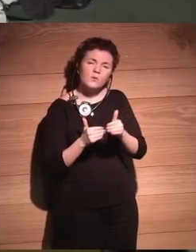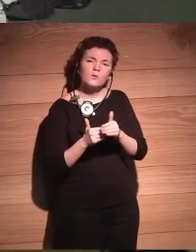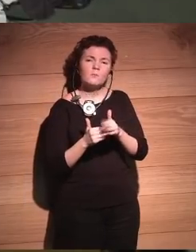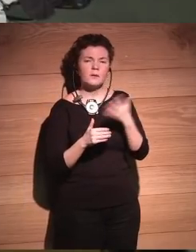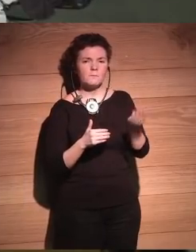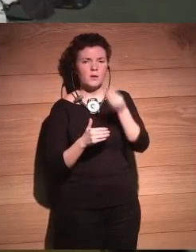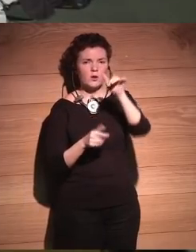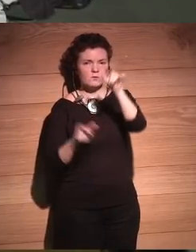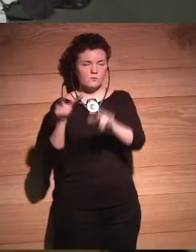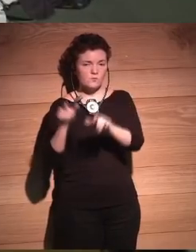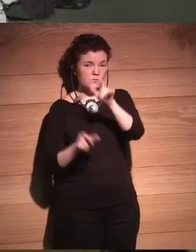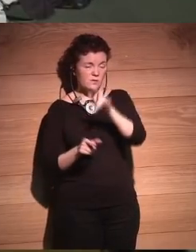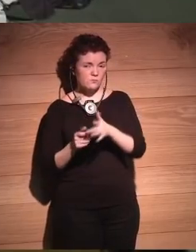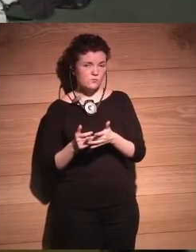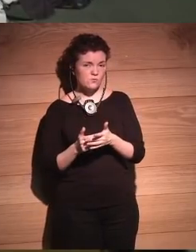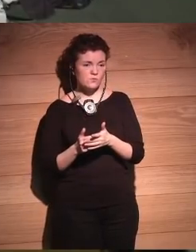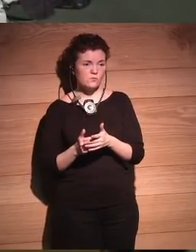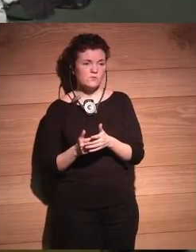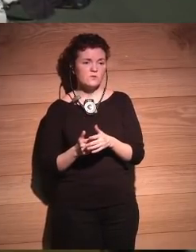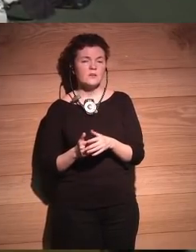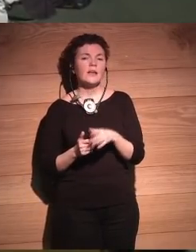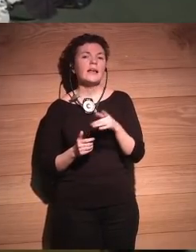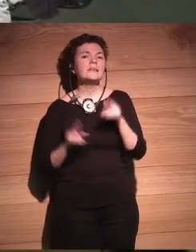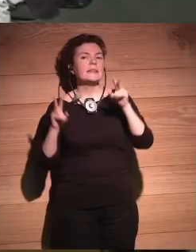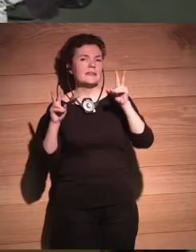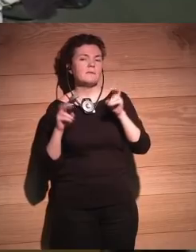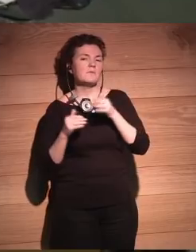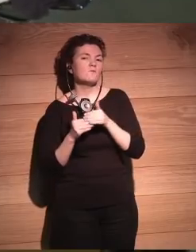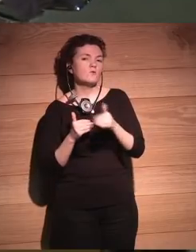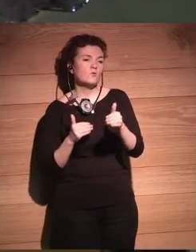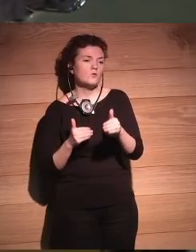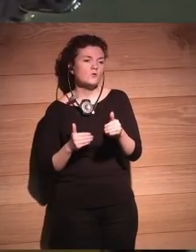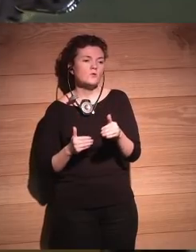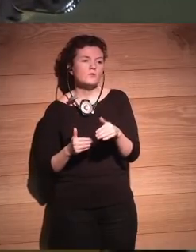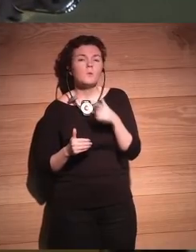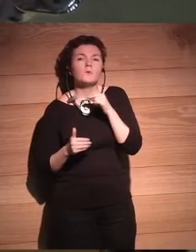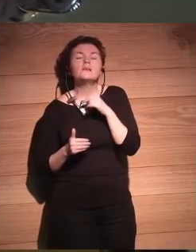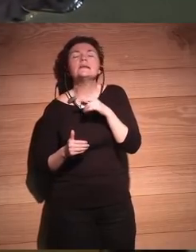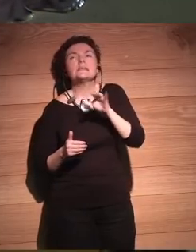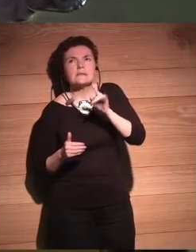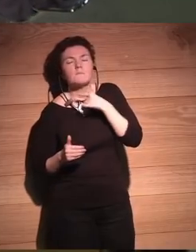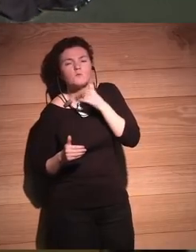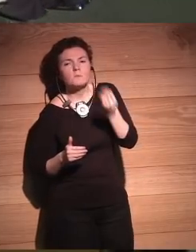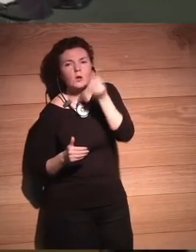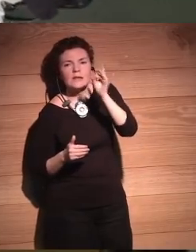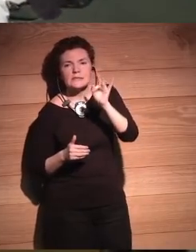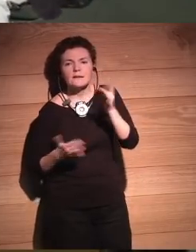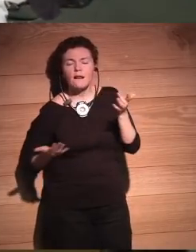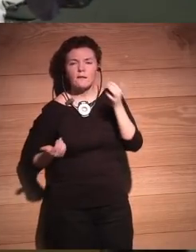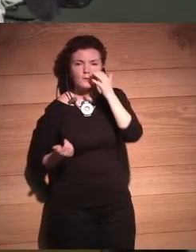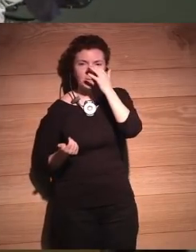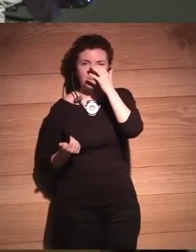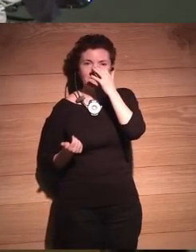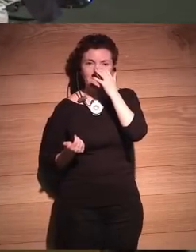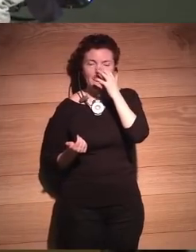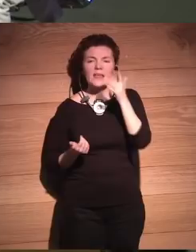de mejorar los seres humanos? Es decir, este es el tema del futuro. Bueno, sí, me gustaría mejorar, por supuesto.